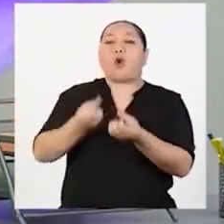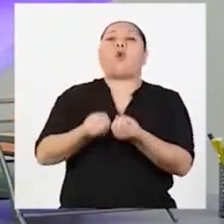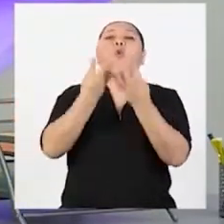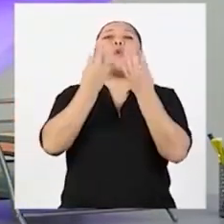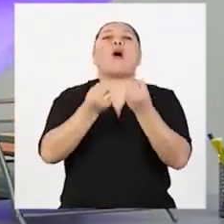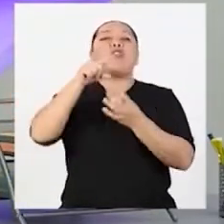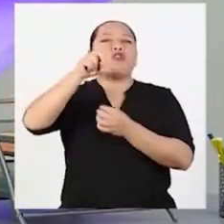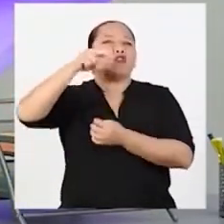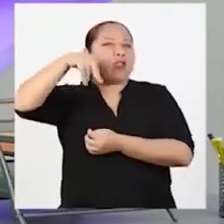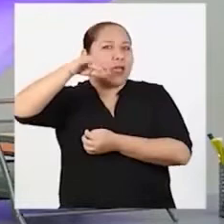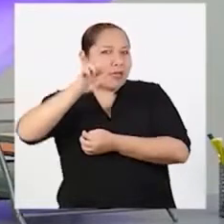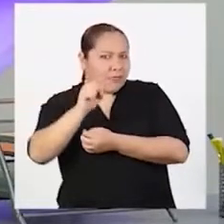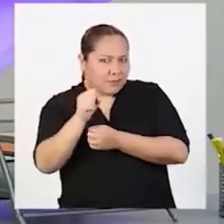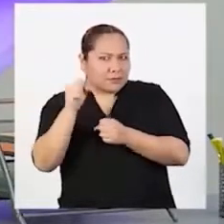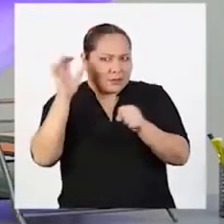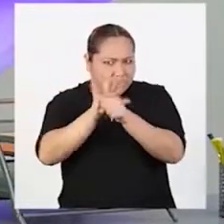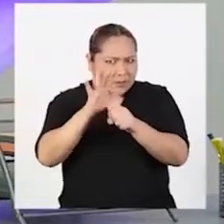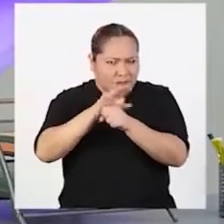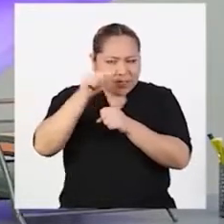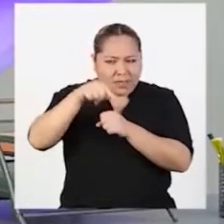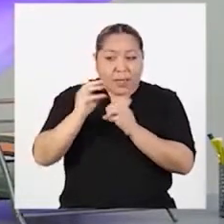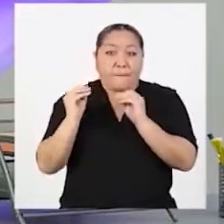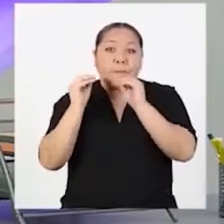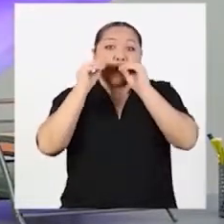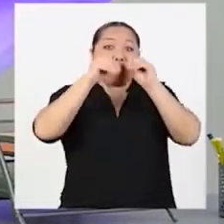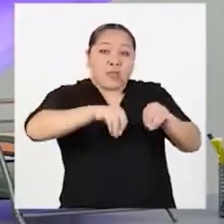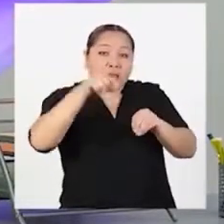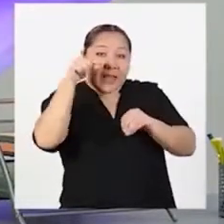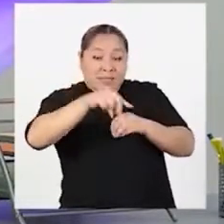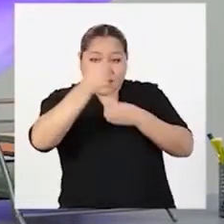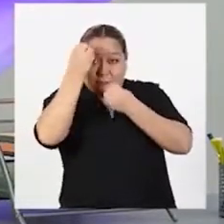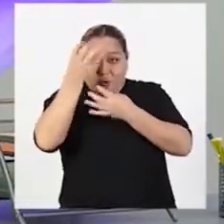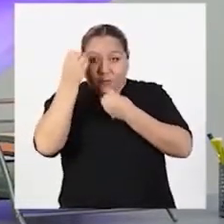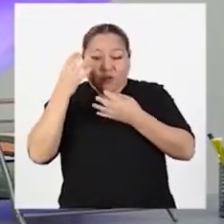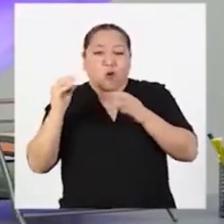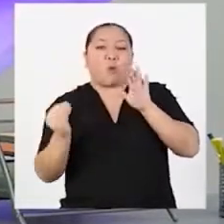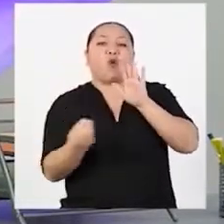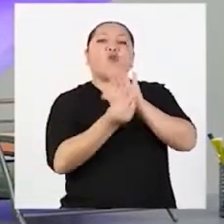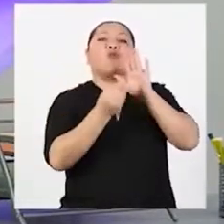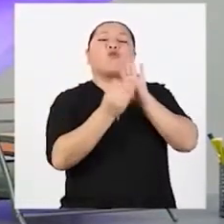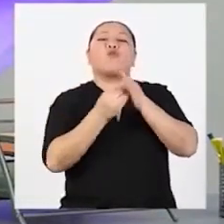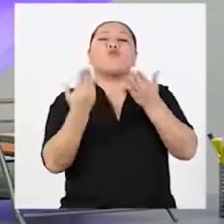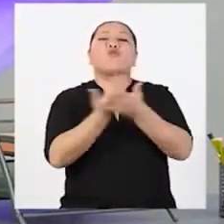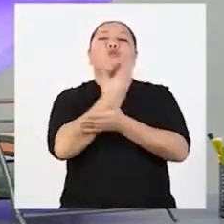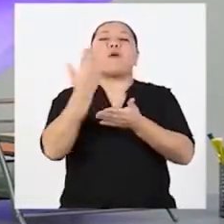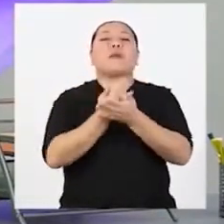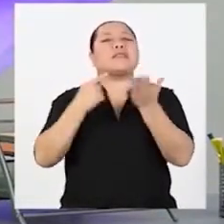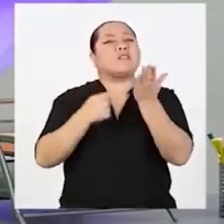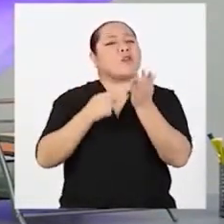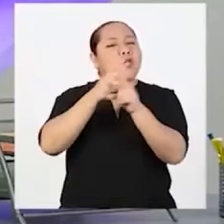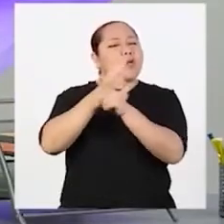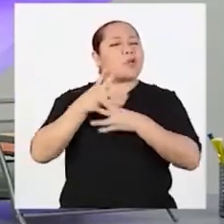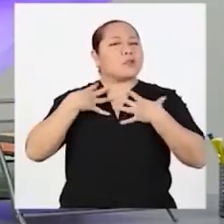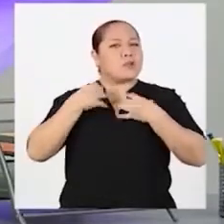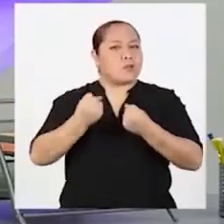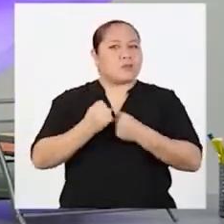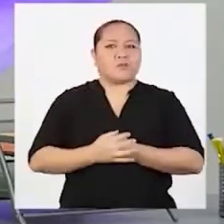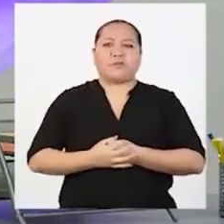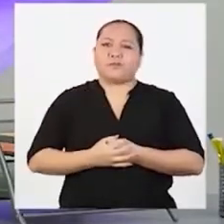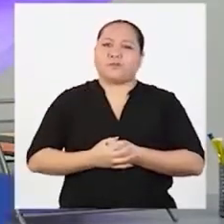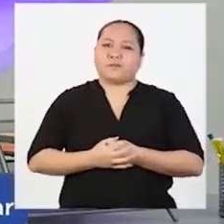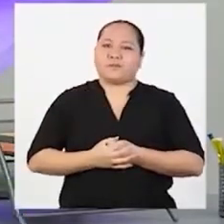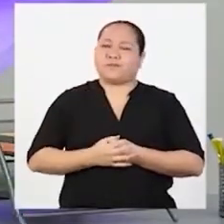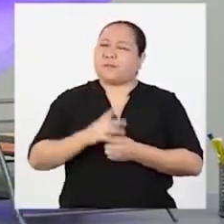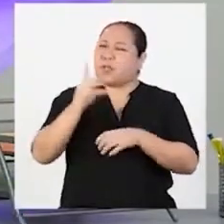el número de genes que lo componen y aplicar estos hallazgos, contribuyendo con nuevas tecnologías para el cuidado de